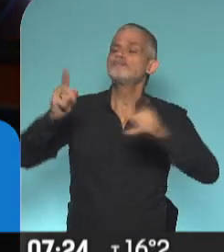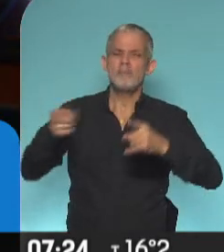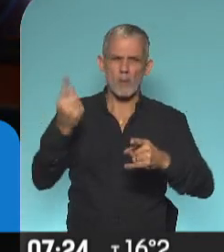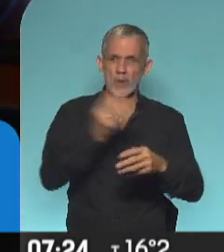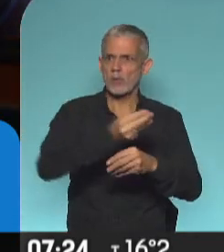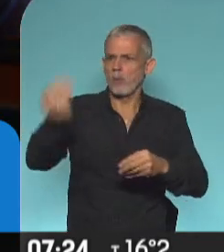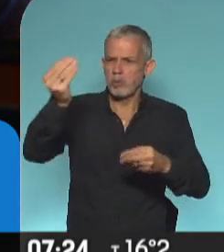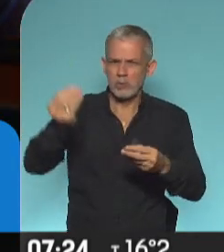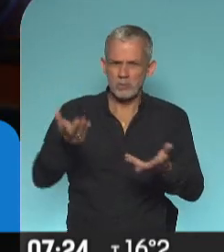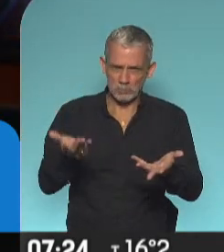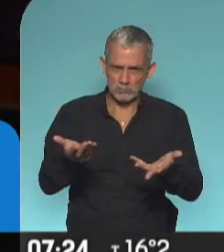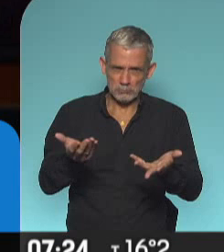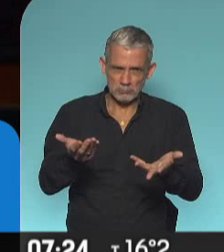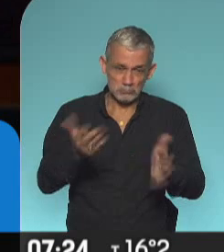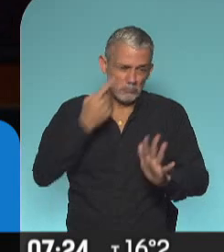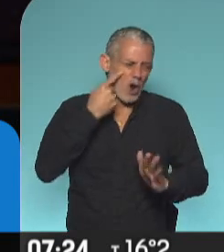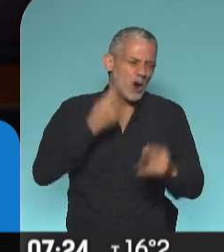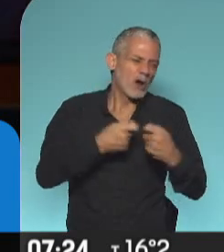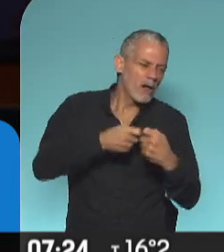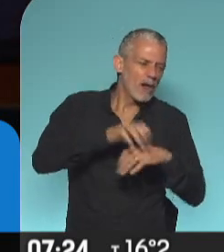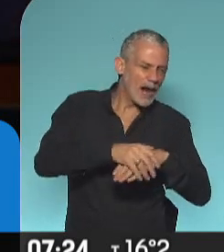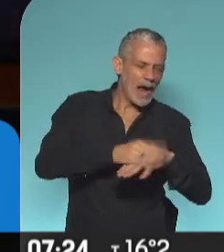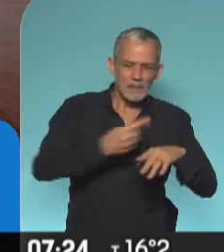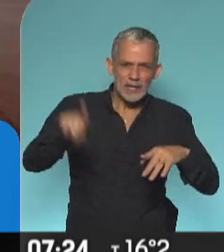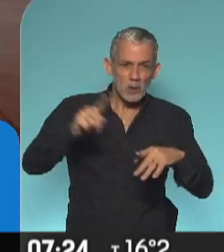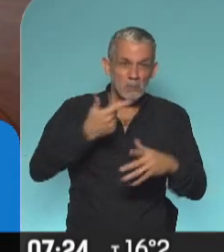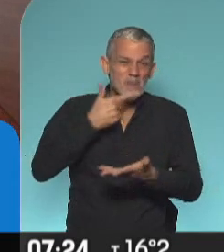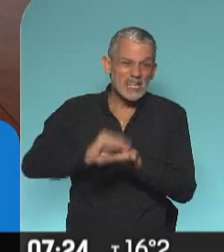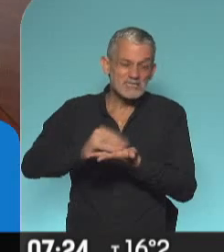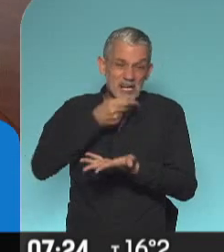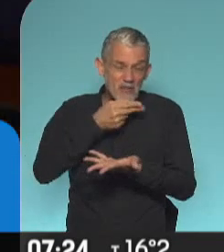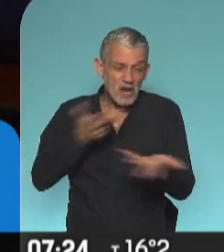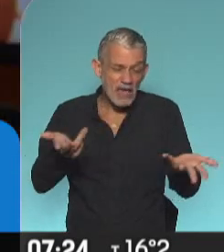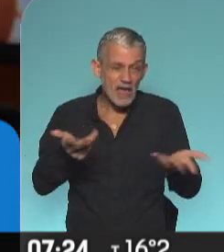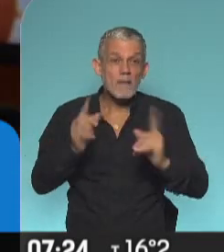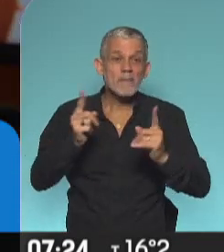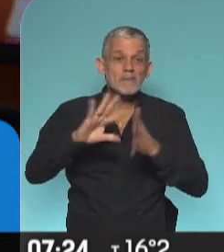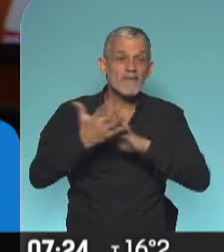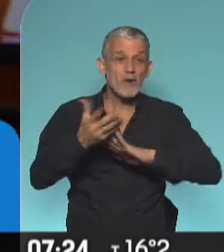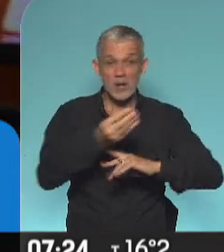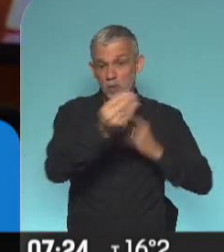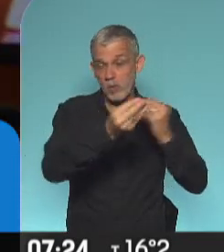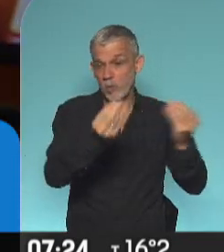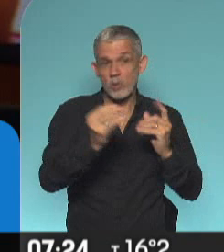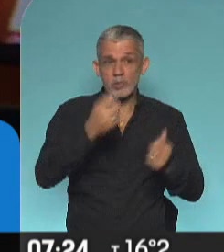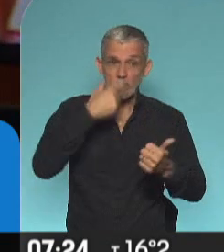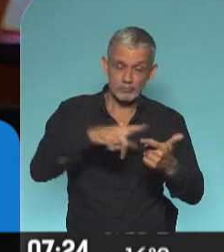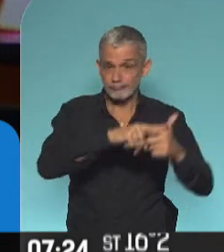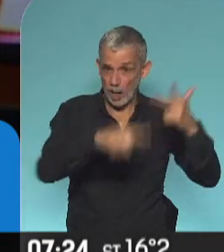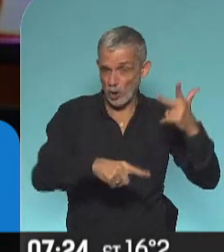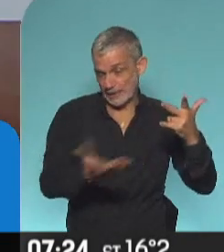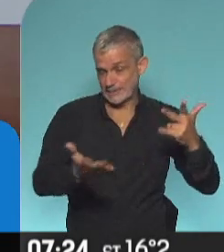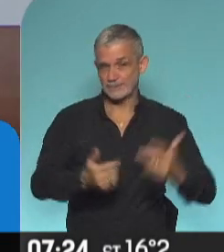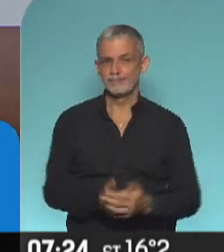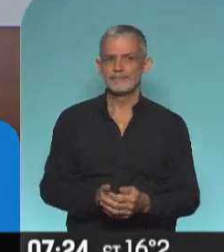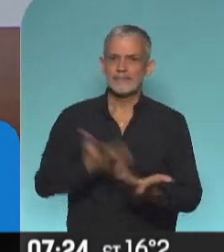un juez de su conocimiento, amistad. Sin pasar por el Senado. Sin pasar por el Senado. De la misma manera que fueron trasladados Bruglia, Bertuzzi y Castelli. Por lo